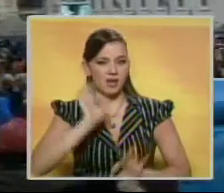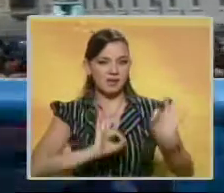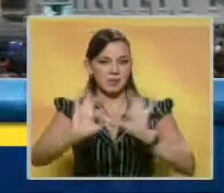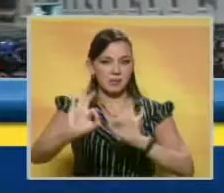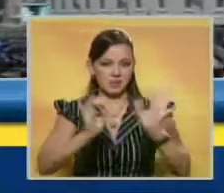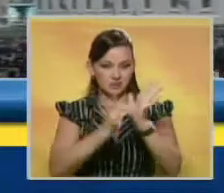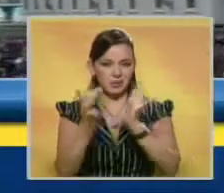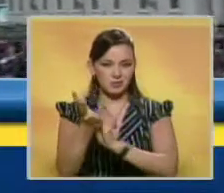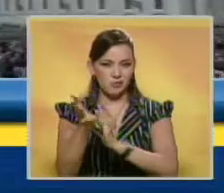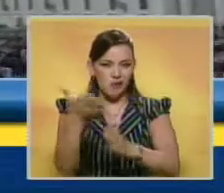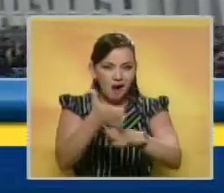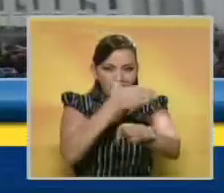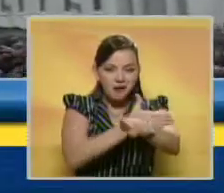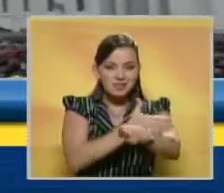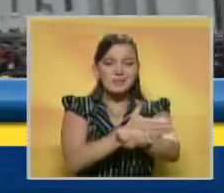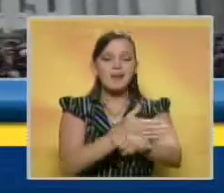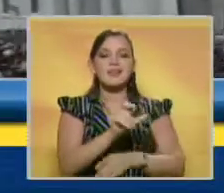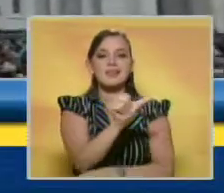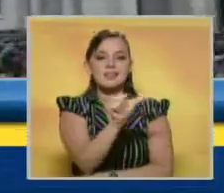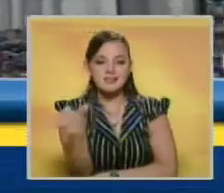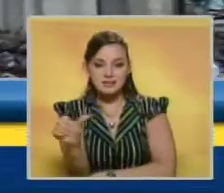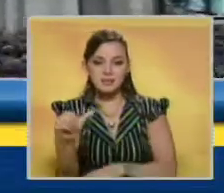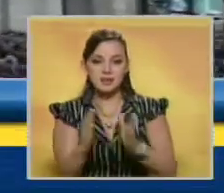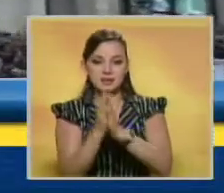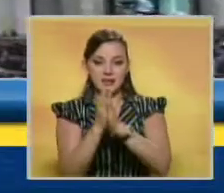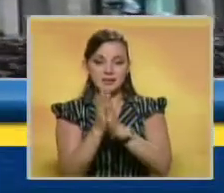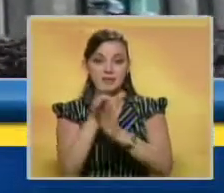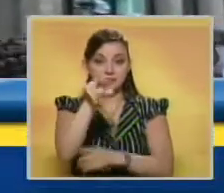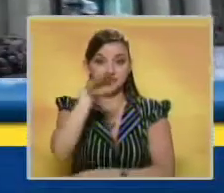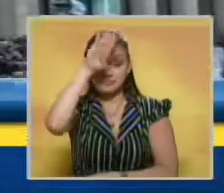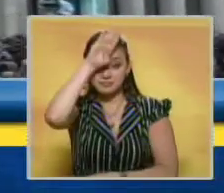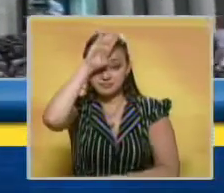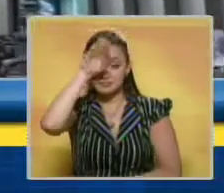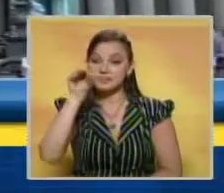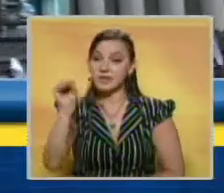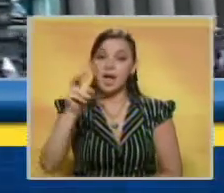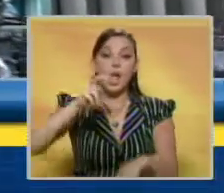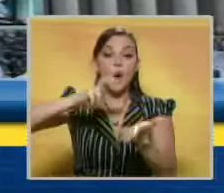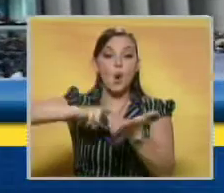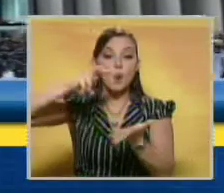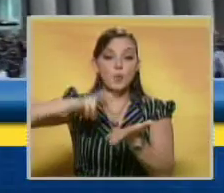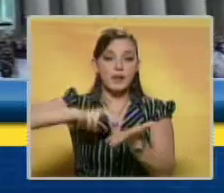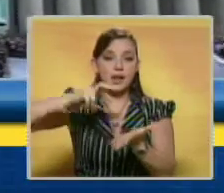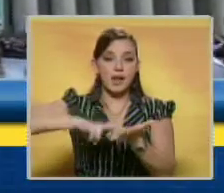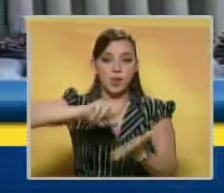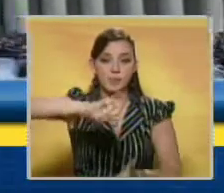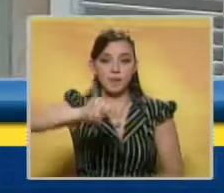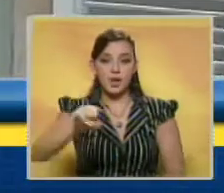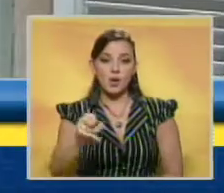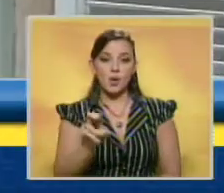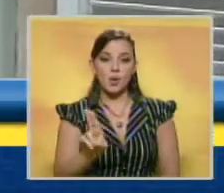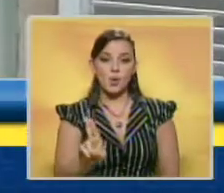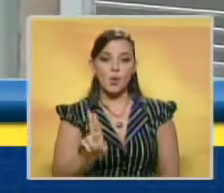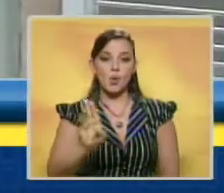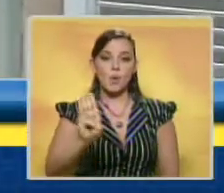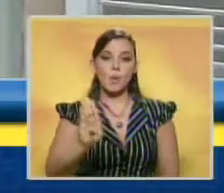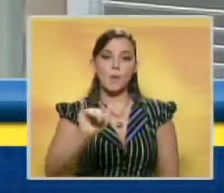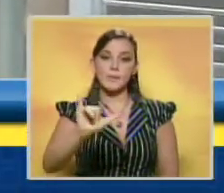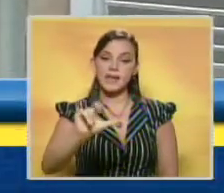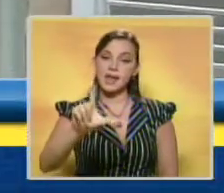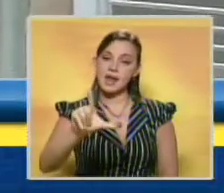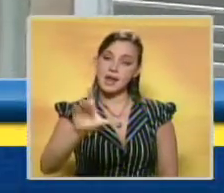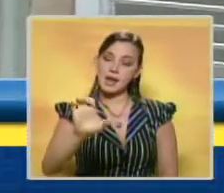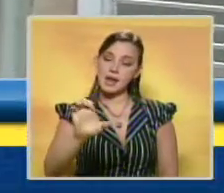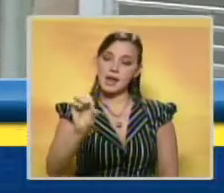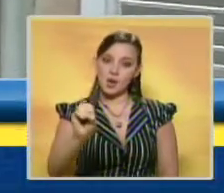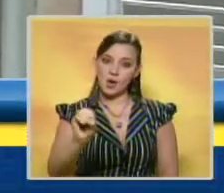multitudinario flujo de peregrinaciones a Roma que caracterizó al gran jubileo del año 2000 se repetirá a partir del próximo